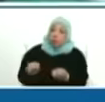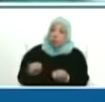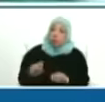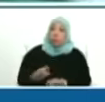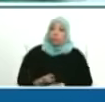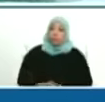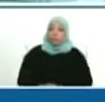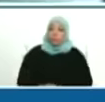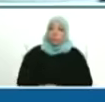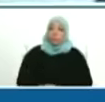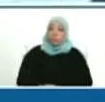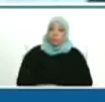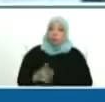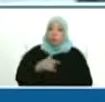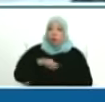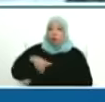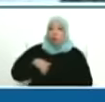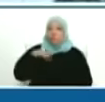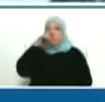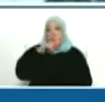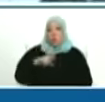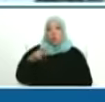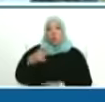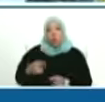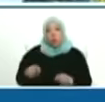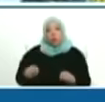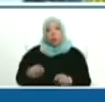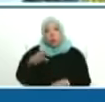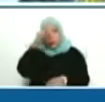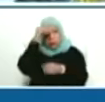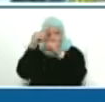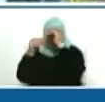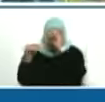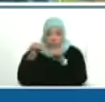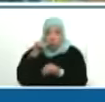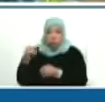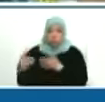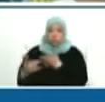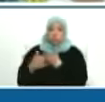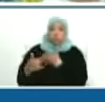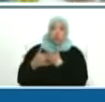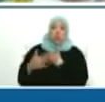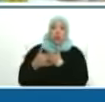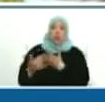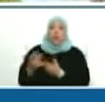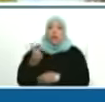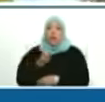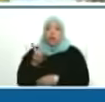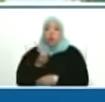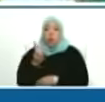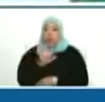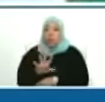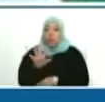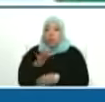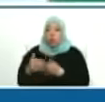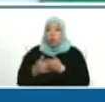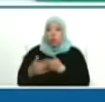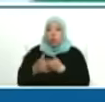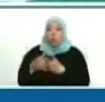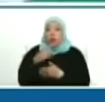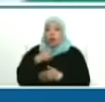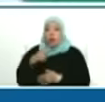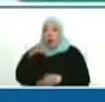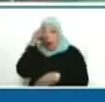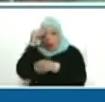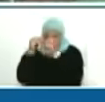Y es lo que más hemos aprendido en estos años de bloqueo, sanciones, amenazas, agresiones. Si lo que hemos aprendido es a parir,